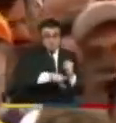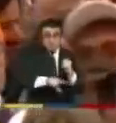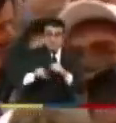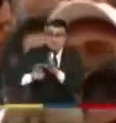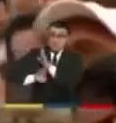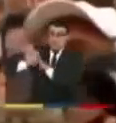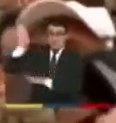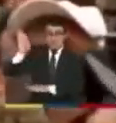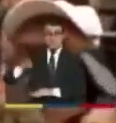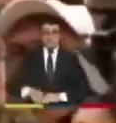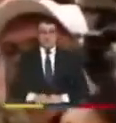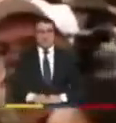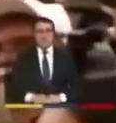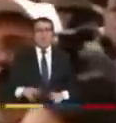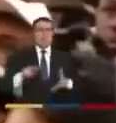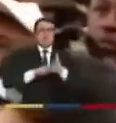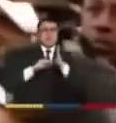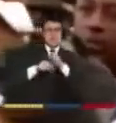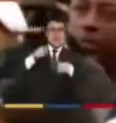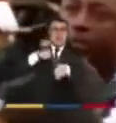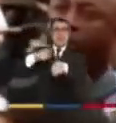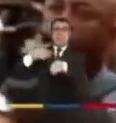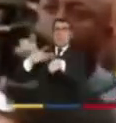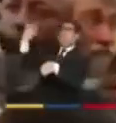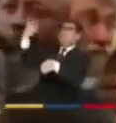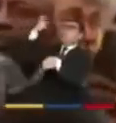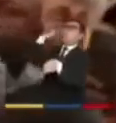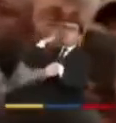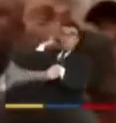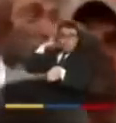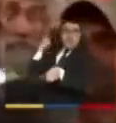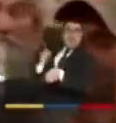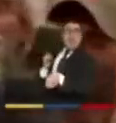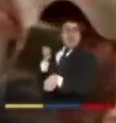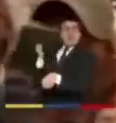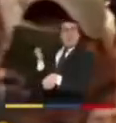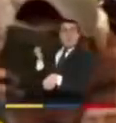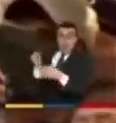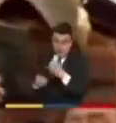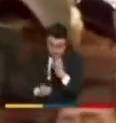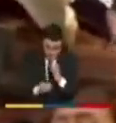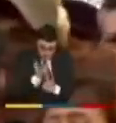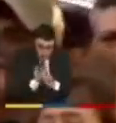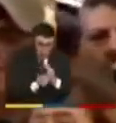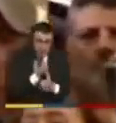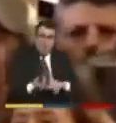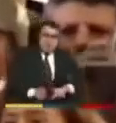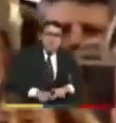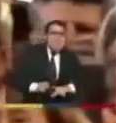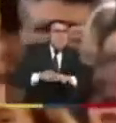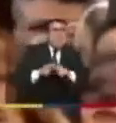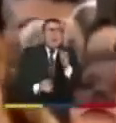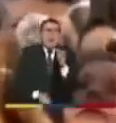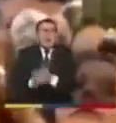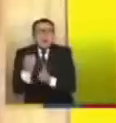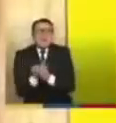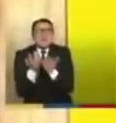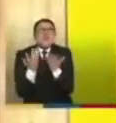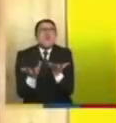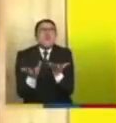eso es una anacronismo la productividad no nace